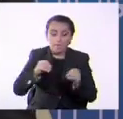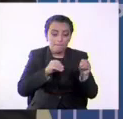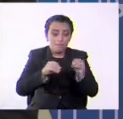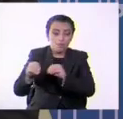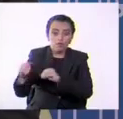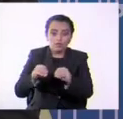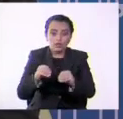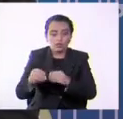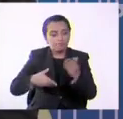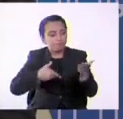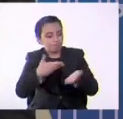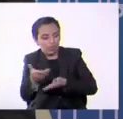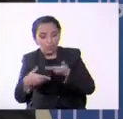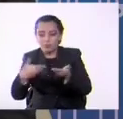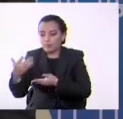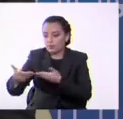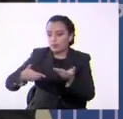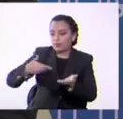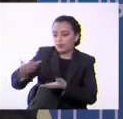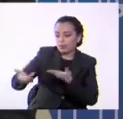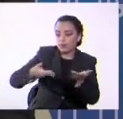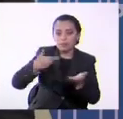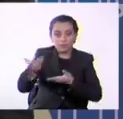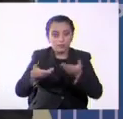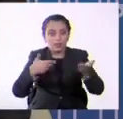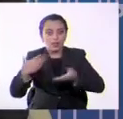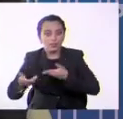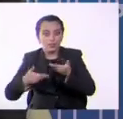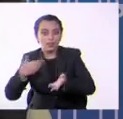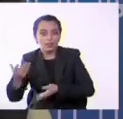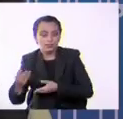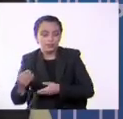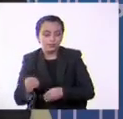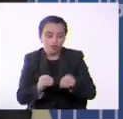de mercaderías, la facilidad de traslado